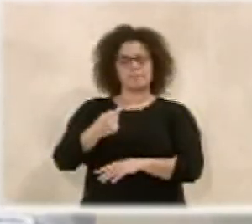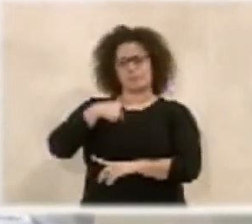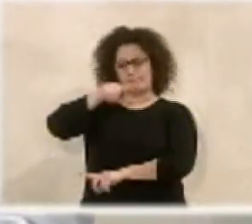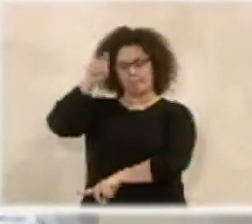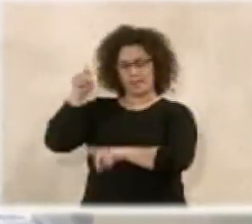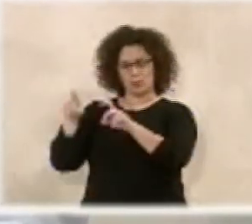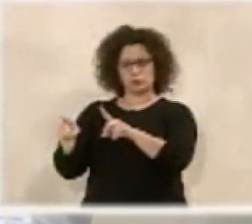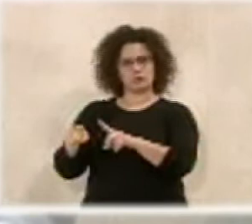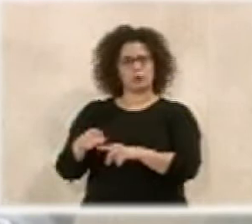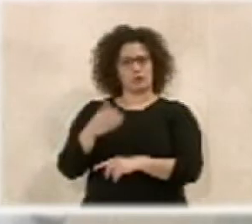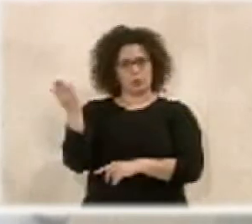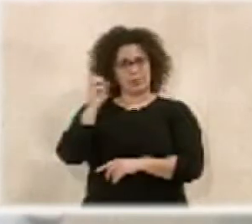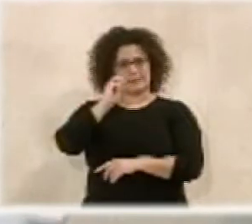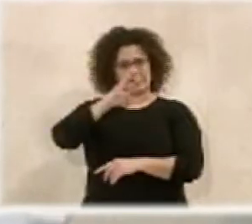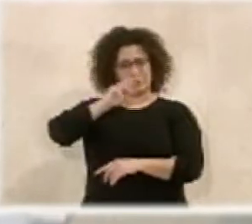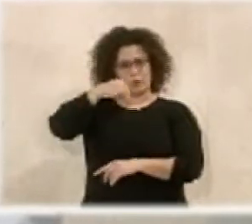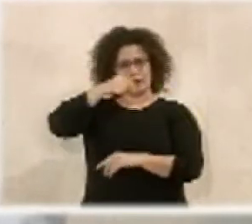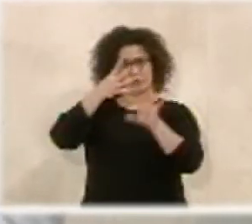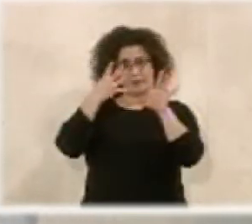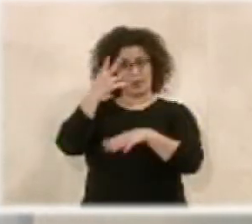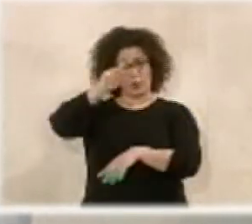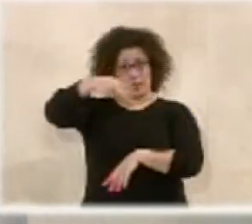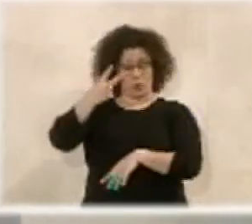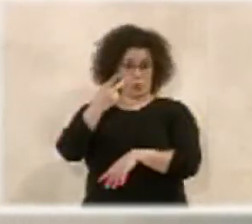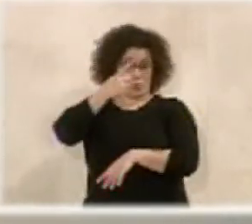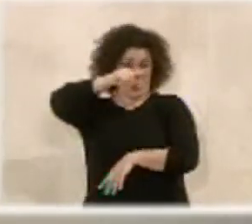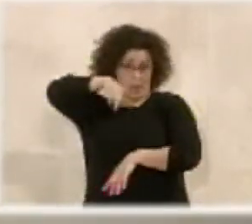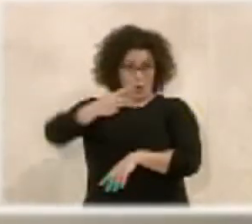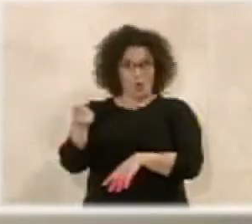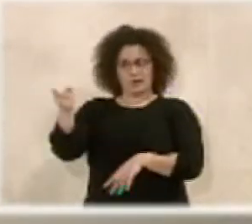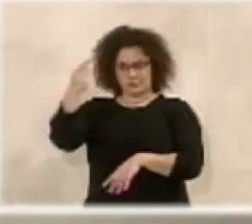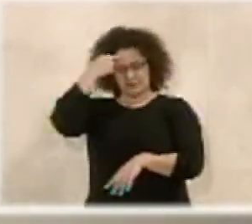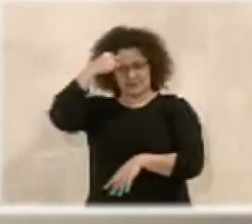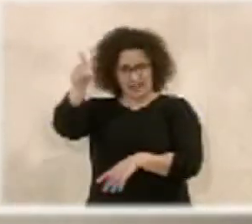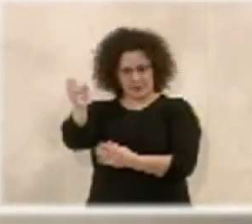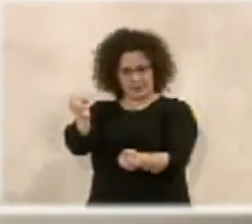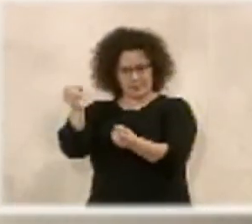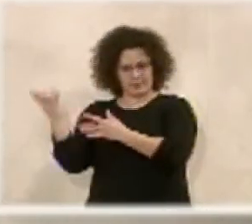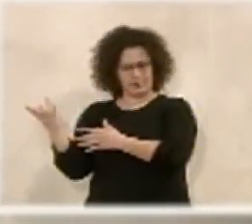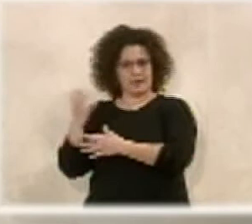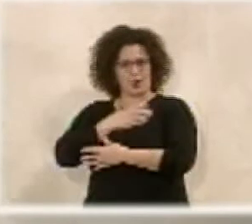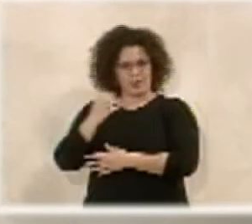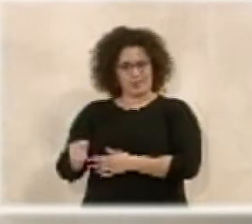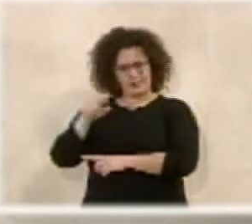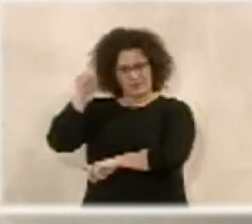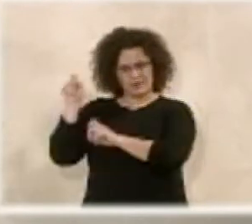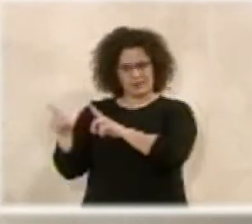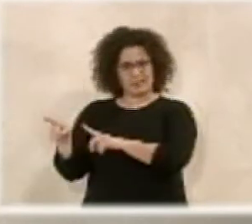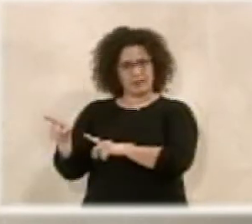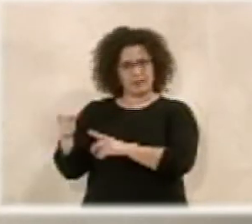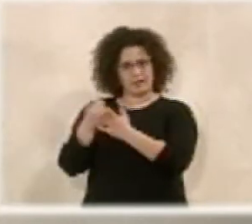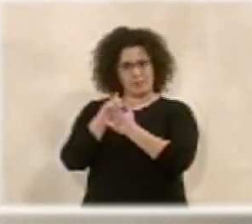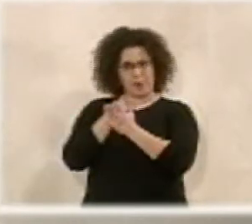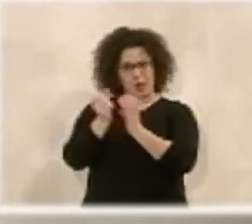es, con 13,95 euros la hora, usted sabe, porque así se la ha transmitido, ¿no? Con ese precio solamente da para